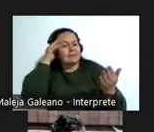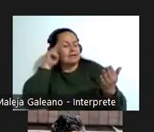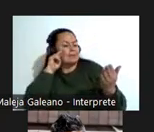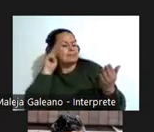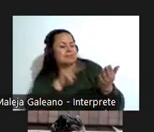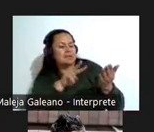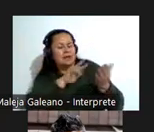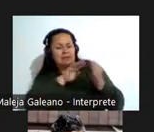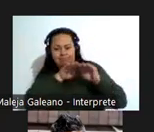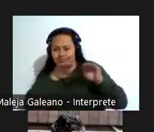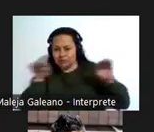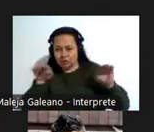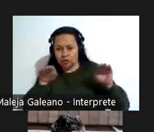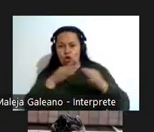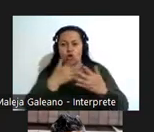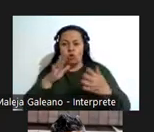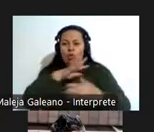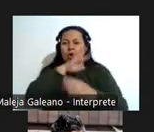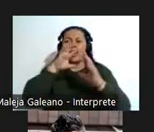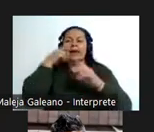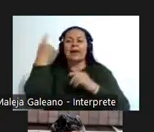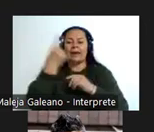y universalizante.